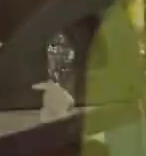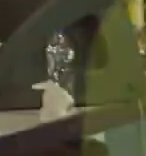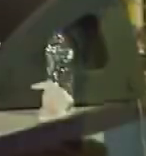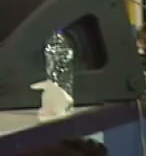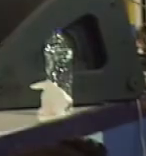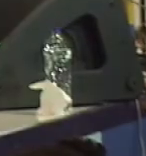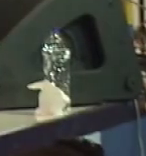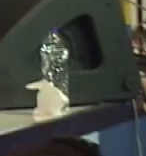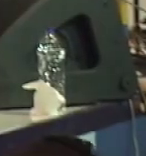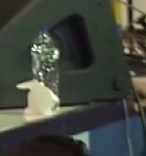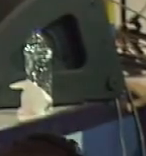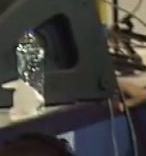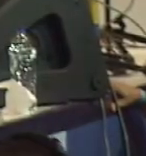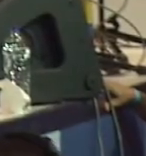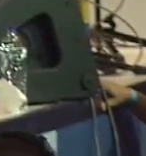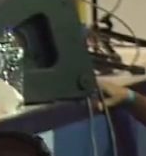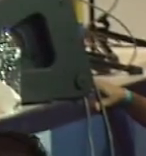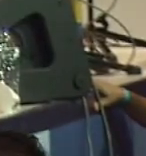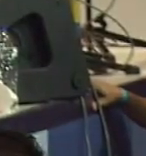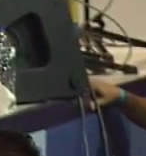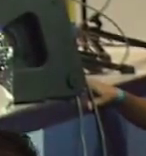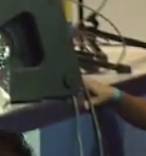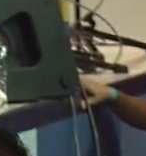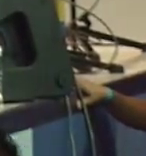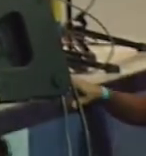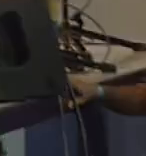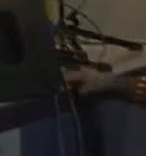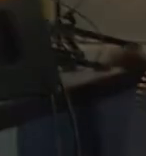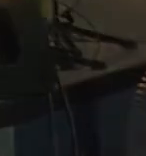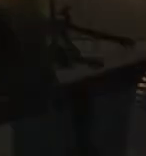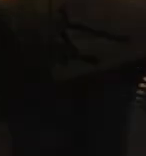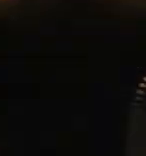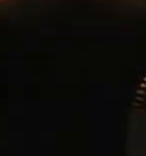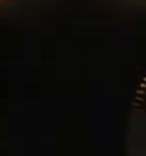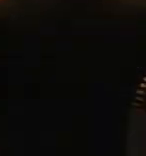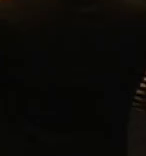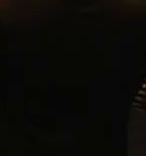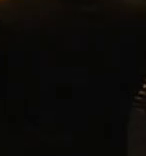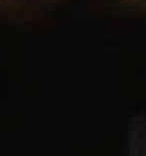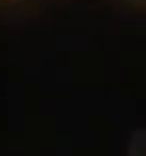Thank you.